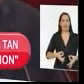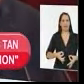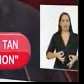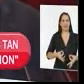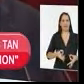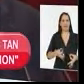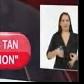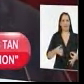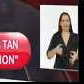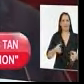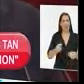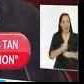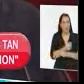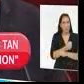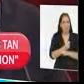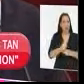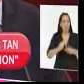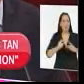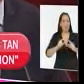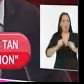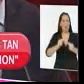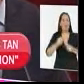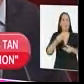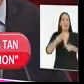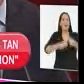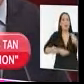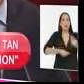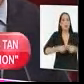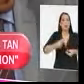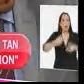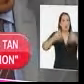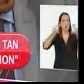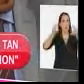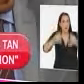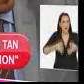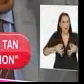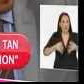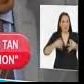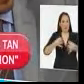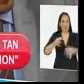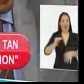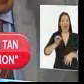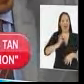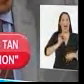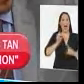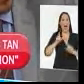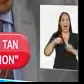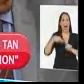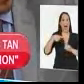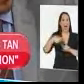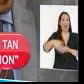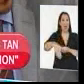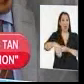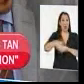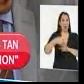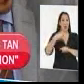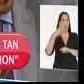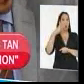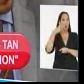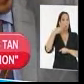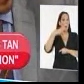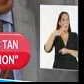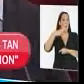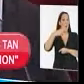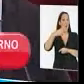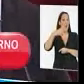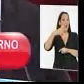informe, Margarita, incluso. A ver, me interesa esto de la política, es interesante, ¿no? Porque el gobierno ha propuesto muchas cosas sobre las que después ha tenido